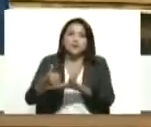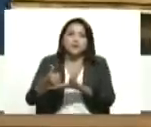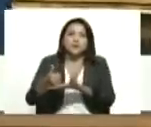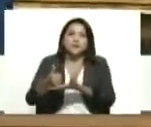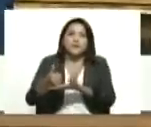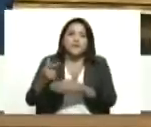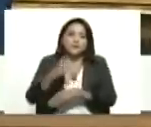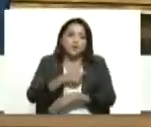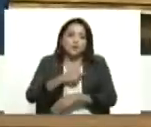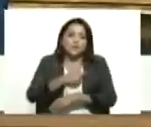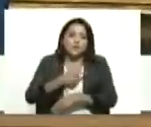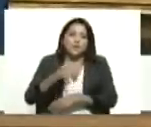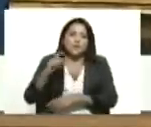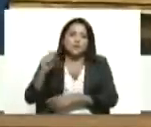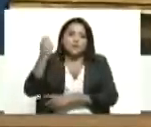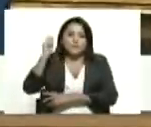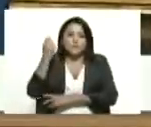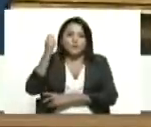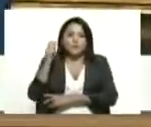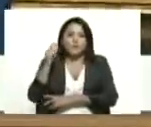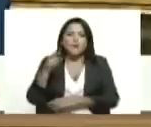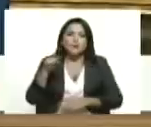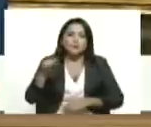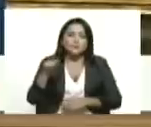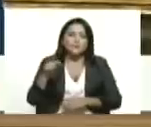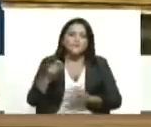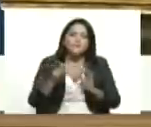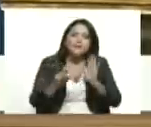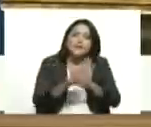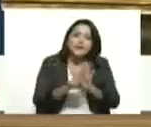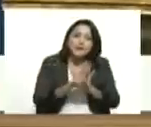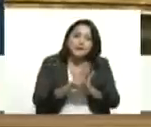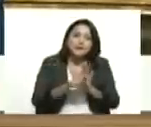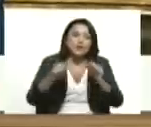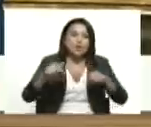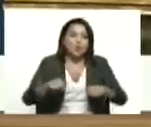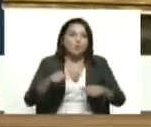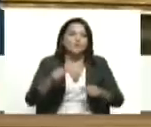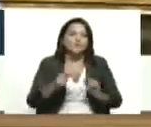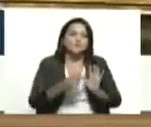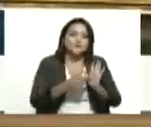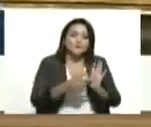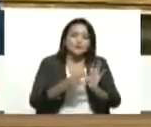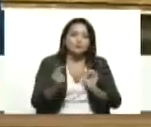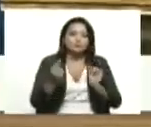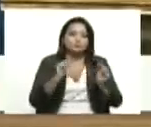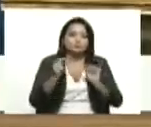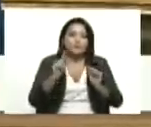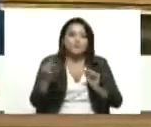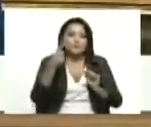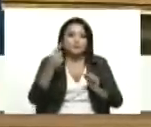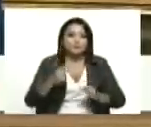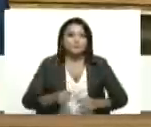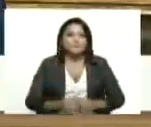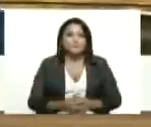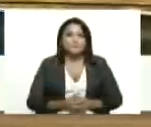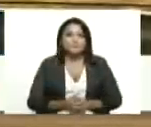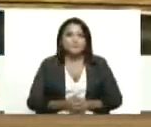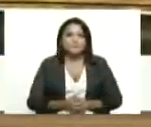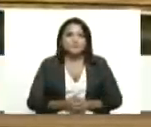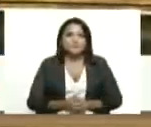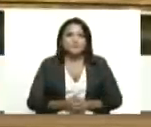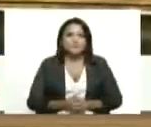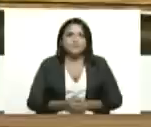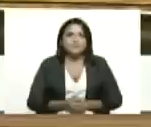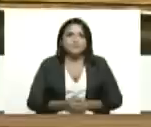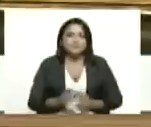Comisión Legislativa que trabajó este instrumento de ley que hoy estamos trayendo a primera discusión. Voy a dejar